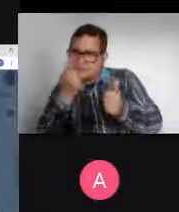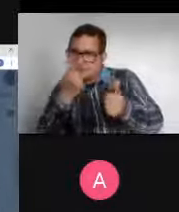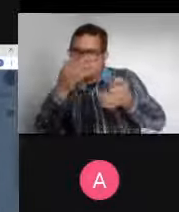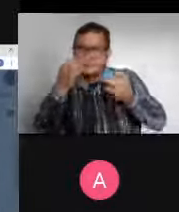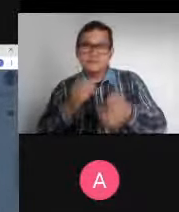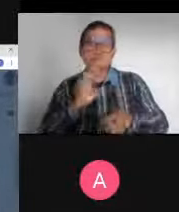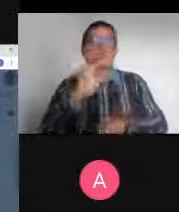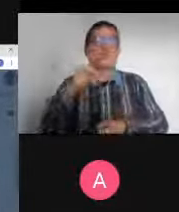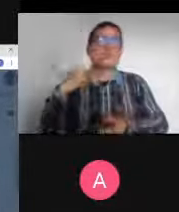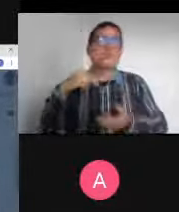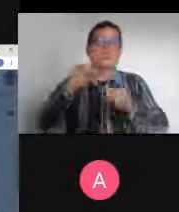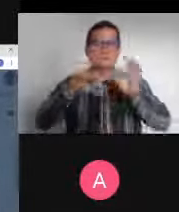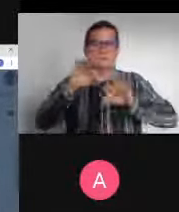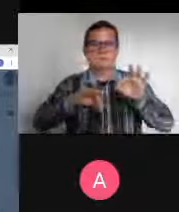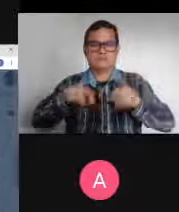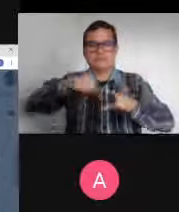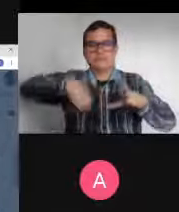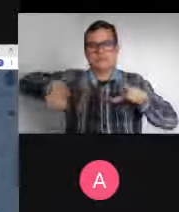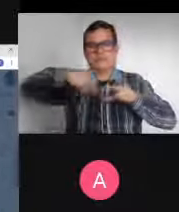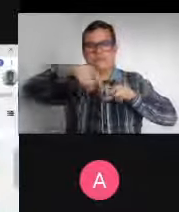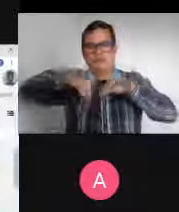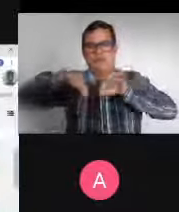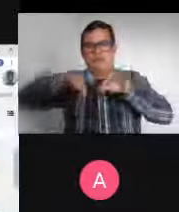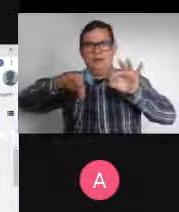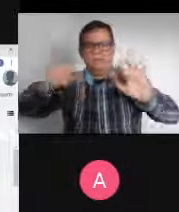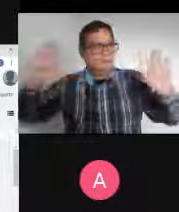de su montaje de su circuito.